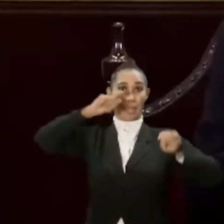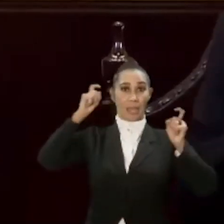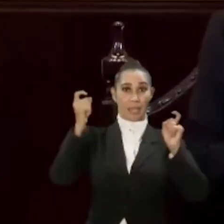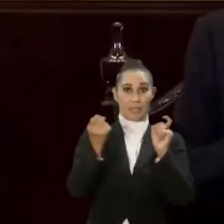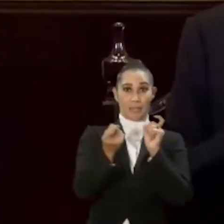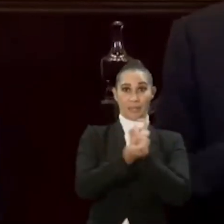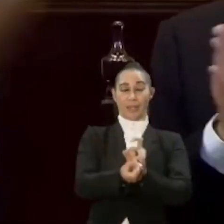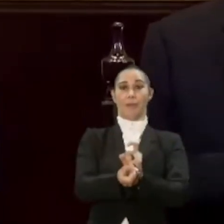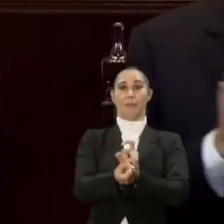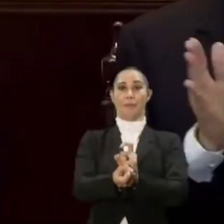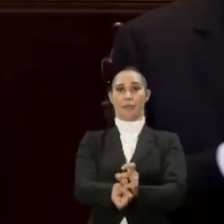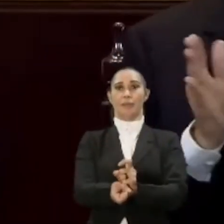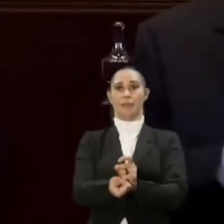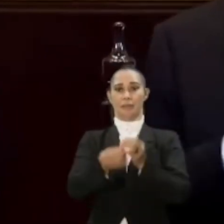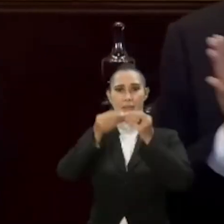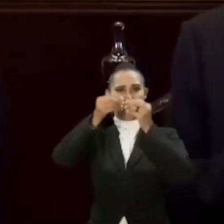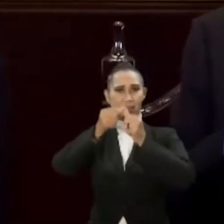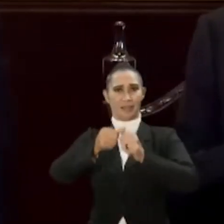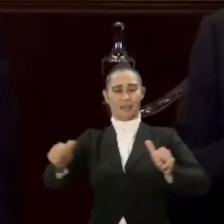Cambiar